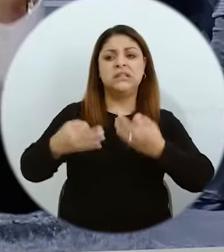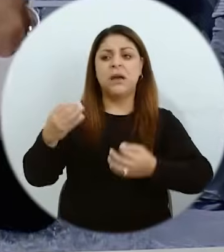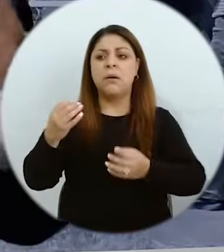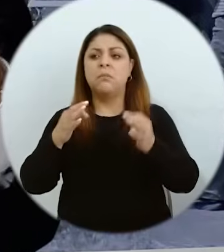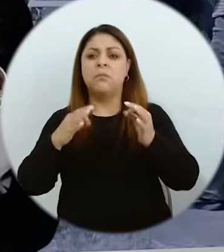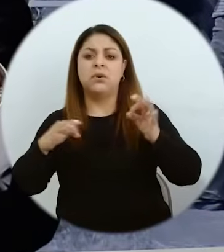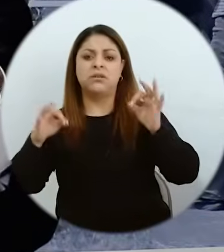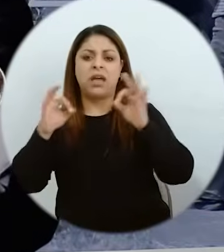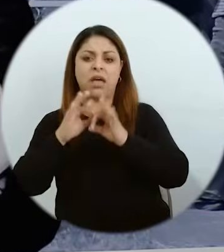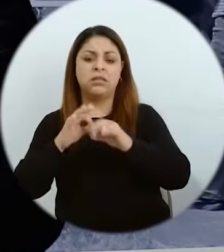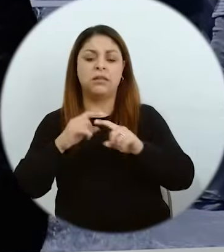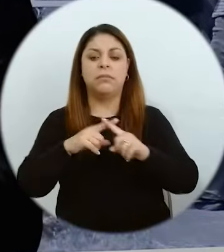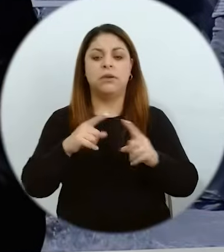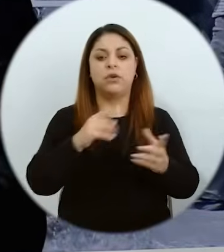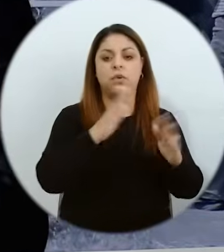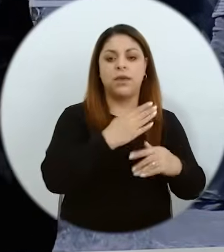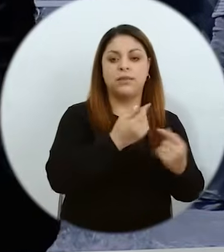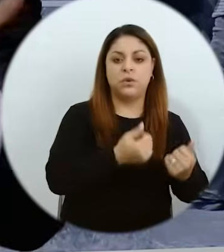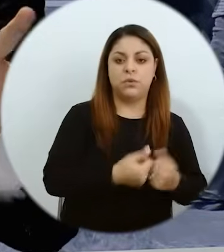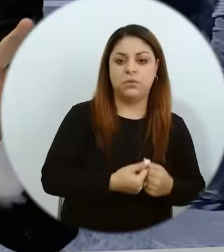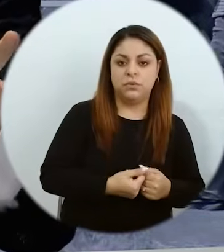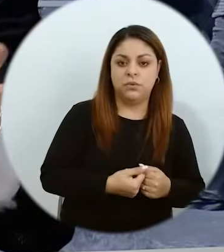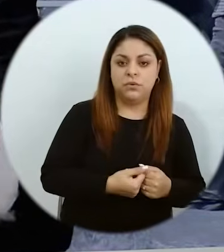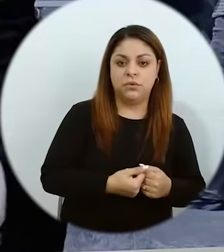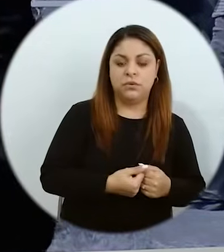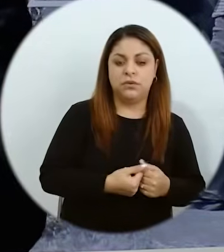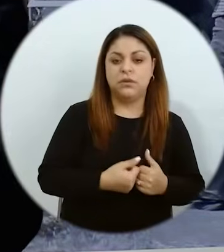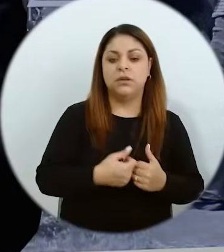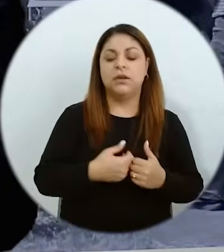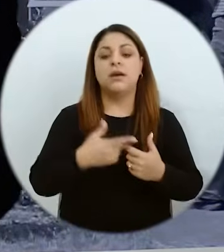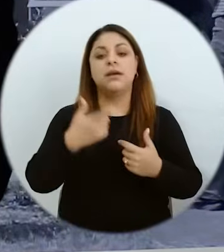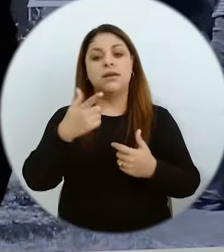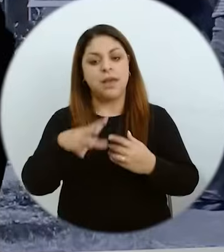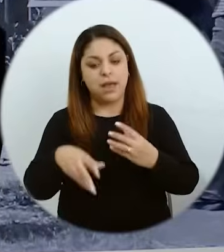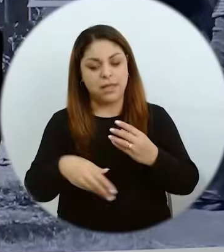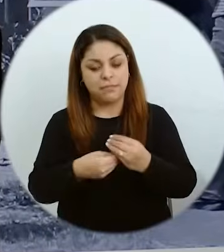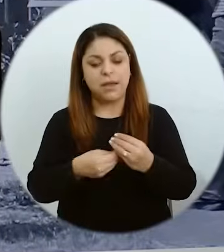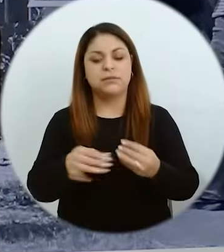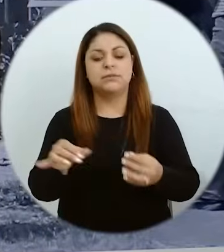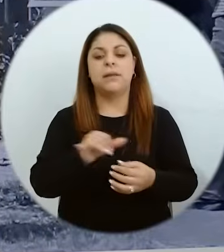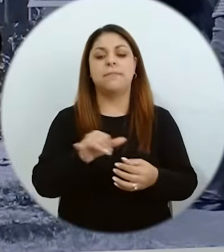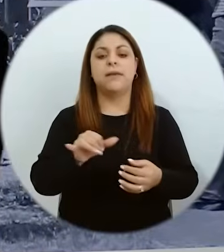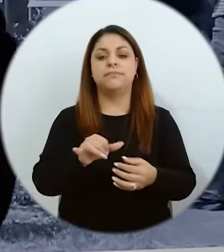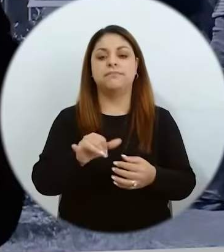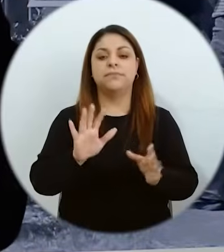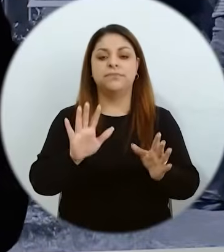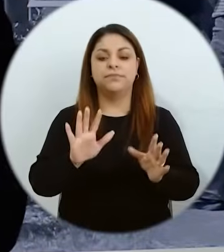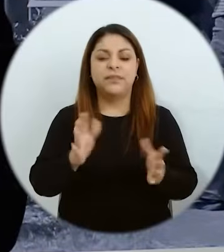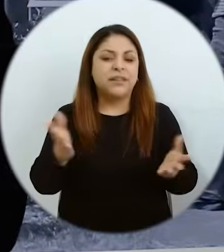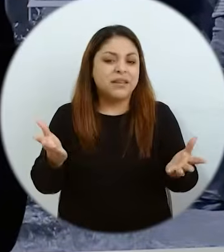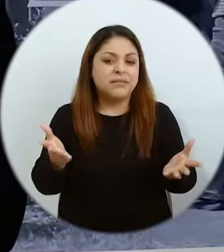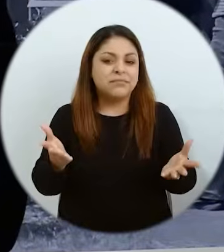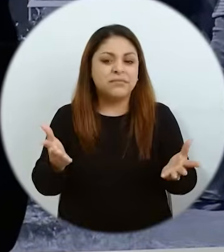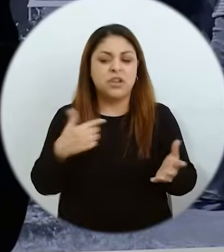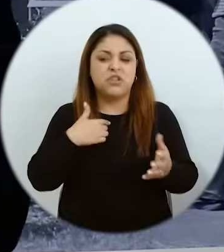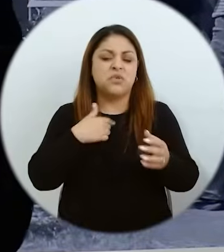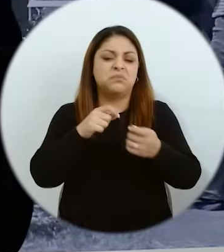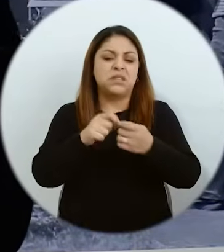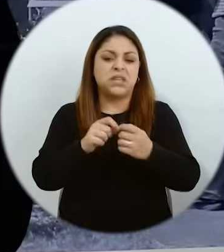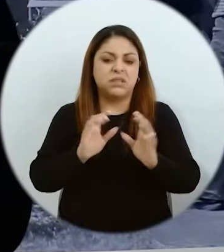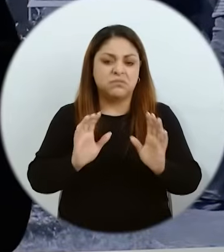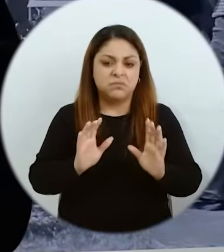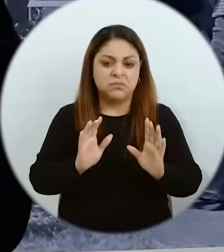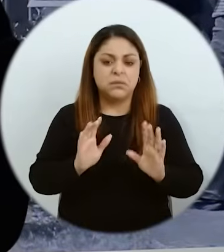es muy importante, pero le quitamos recursos. Pero eso agreguémosle, que no voy a entrar en eso,